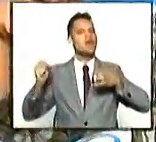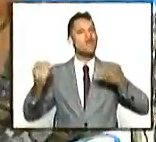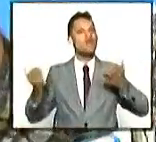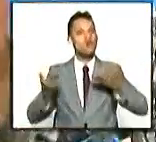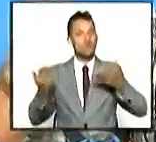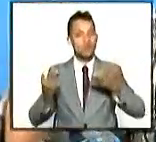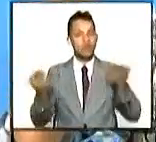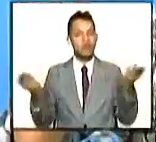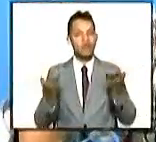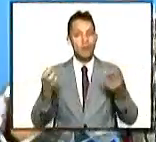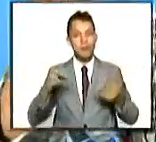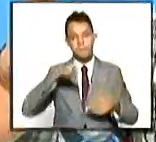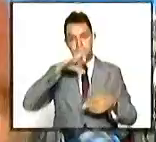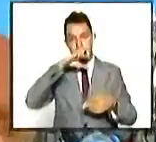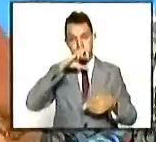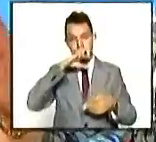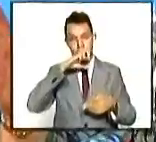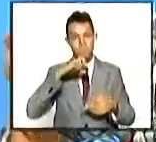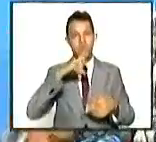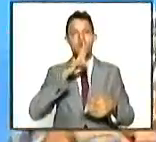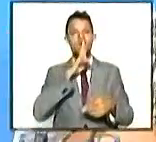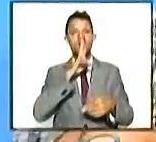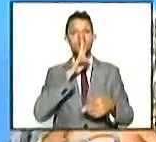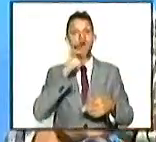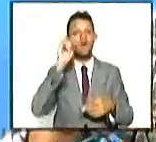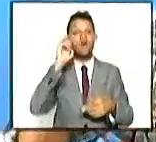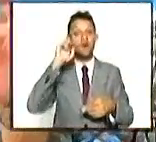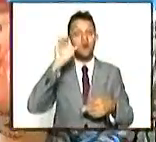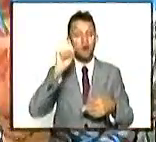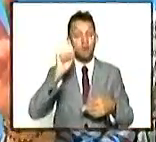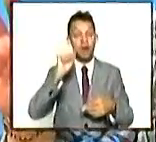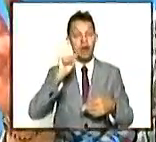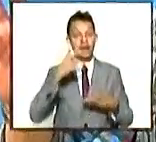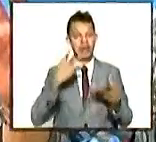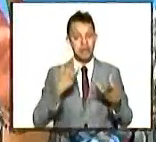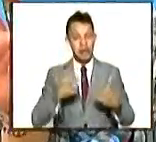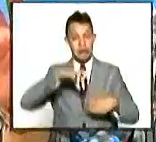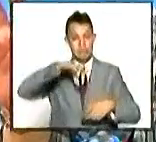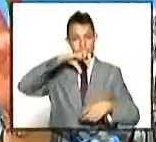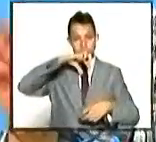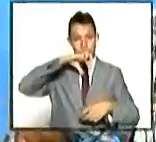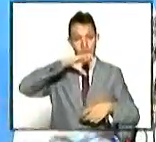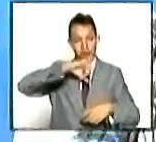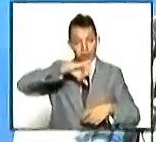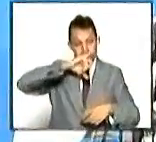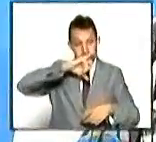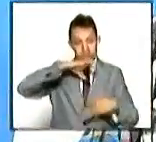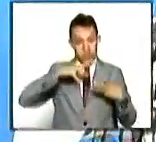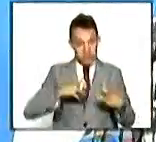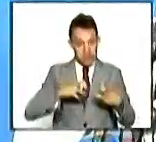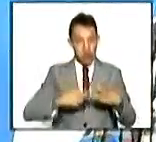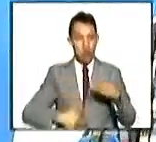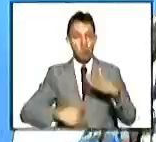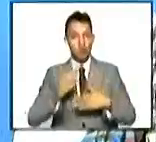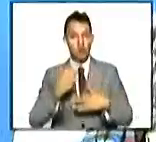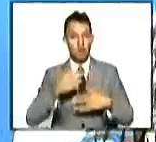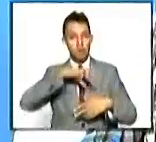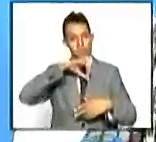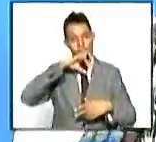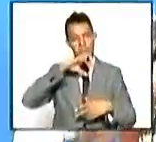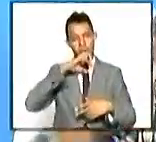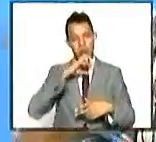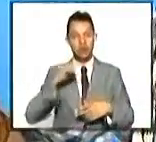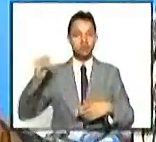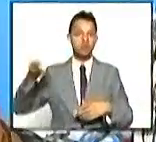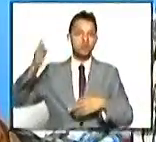los prelados de todo el mundo se reúnen en Roma y piden la iluminación del Espíritu Santo. Podríamos nosotros también pensar que nos ilumine el Espíritu